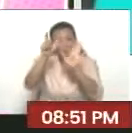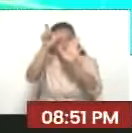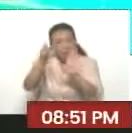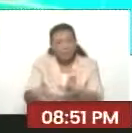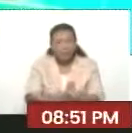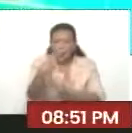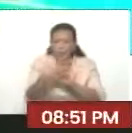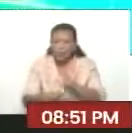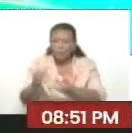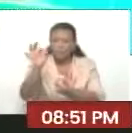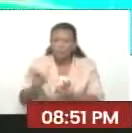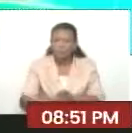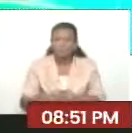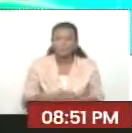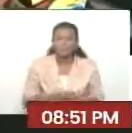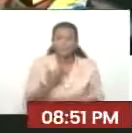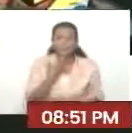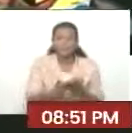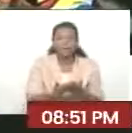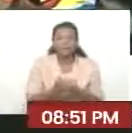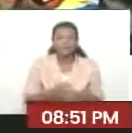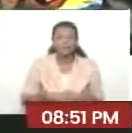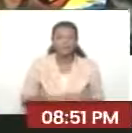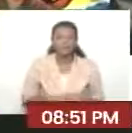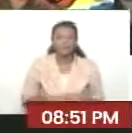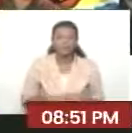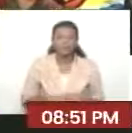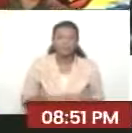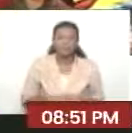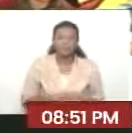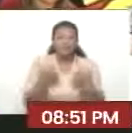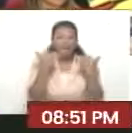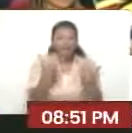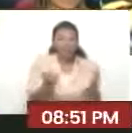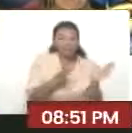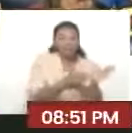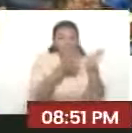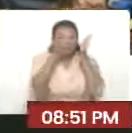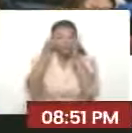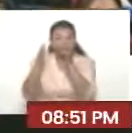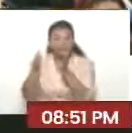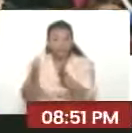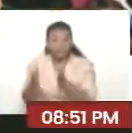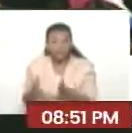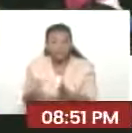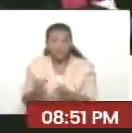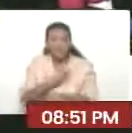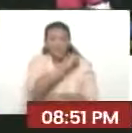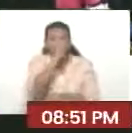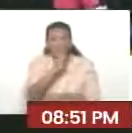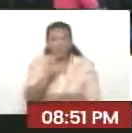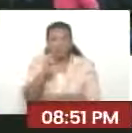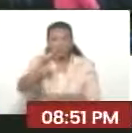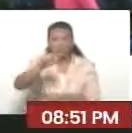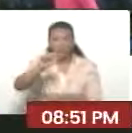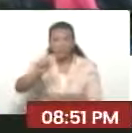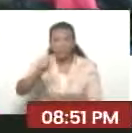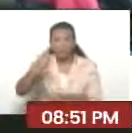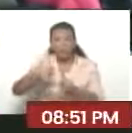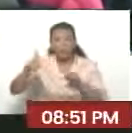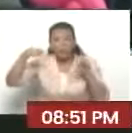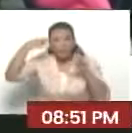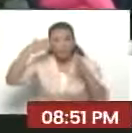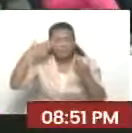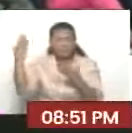ello. Bueno, gracias, Yana. Gracias. Y ahora vamos con el otro